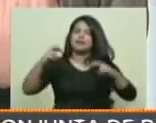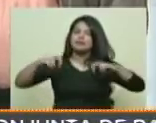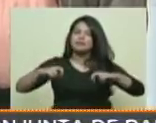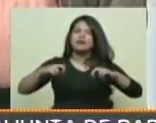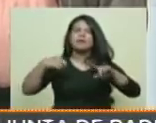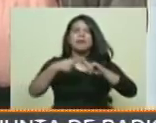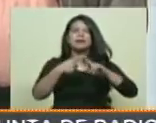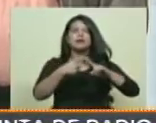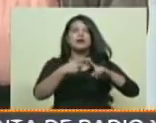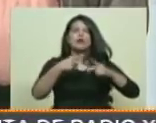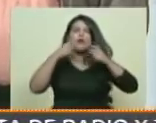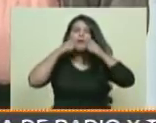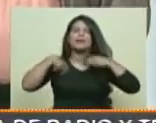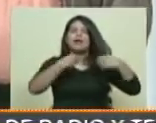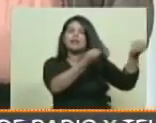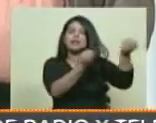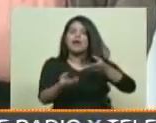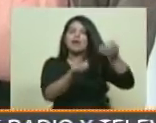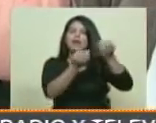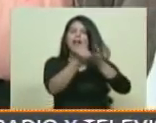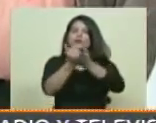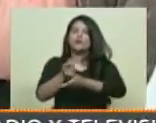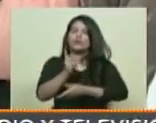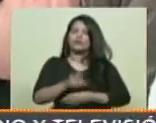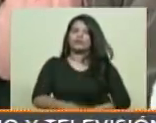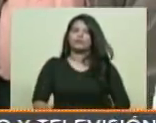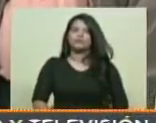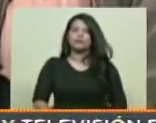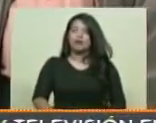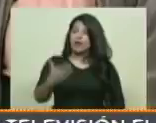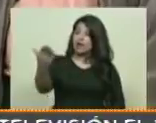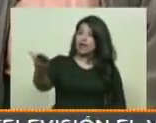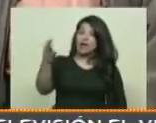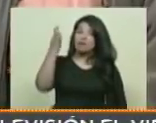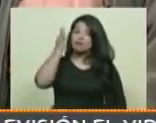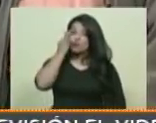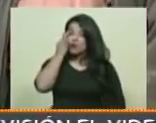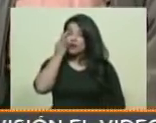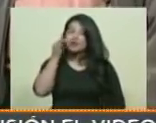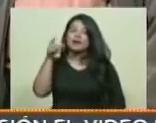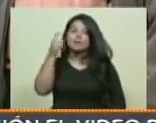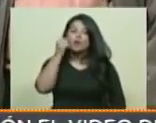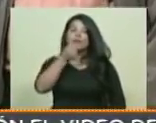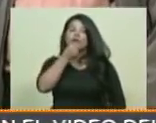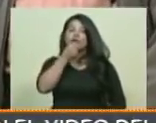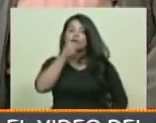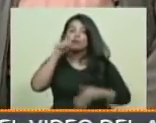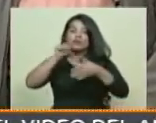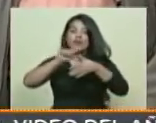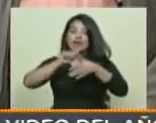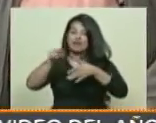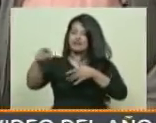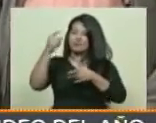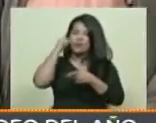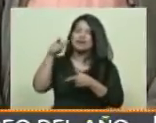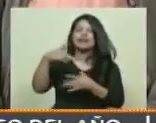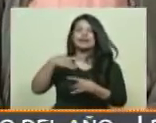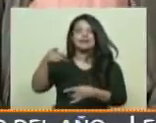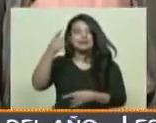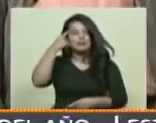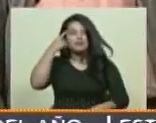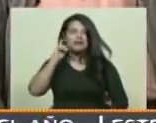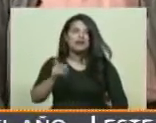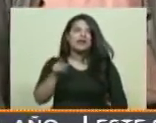humanitario. Gracias, Madeleine. Bueno, Madeleine nos acompaña en el diálogo, así que entiendo su interés por saber. En